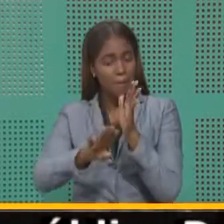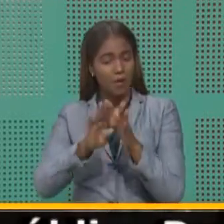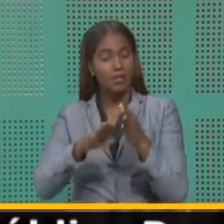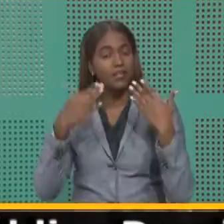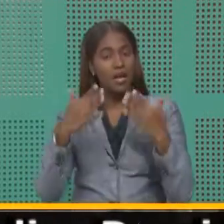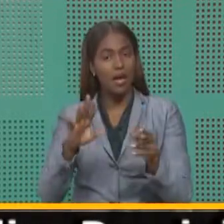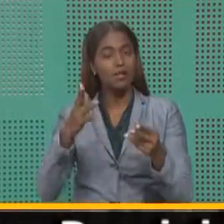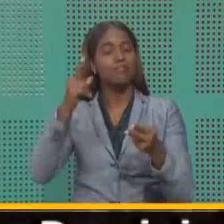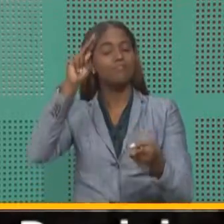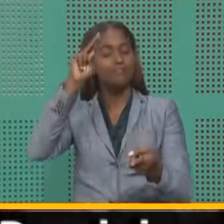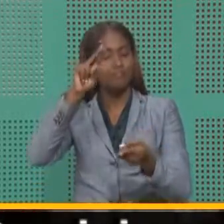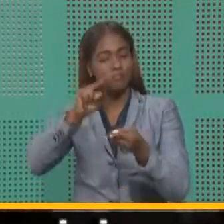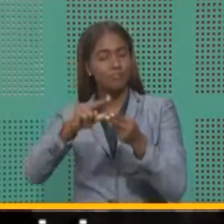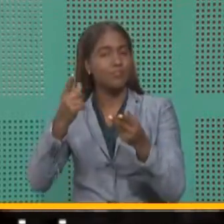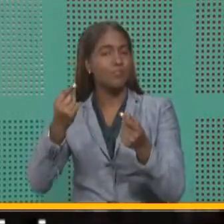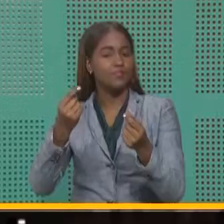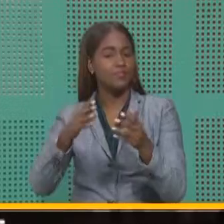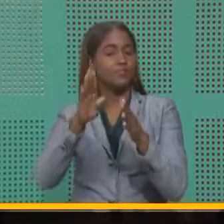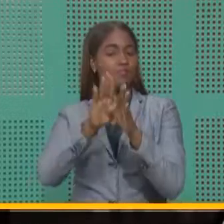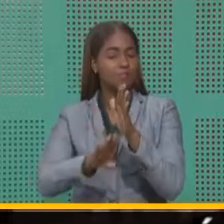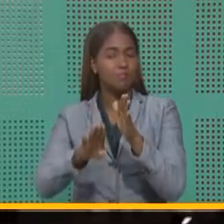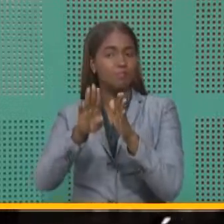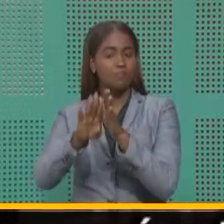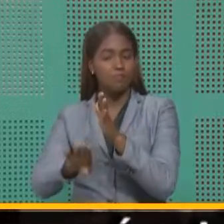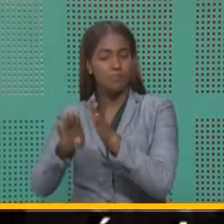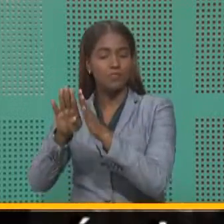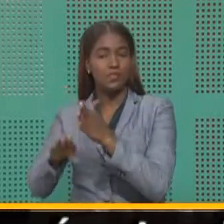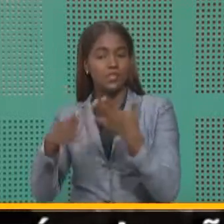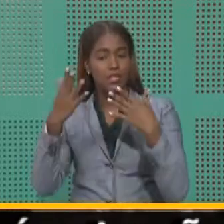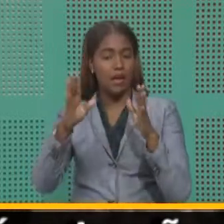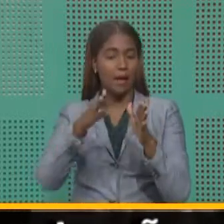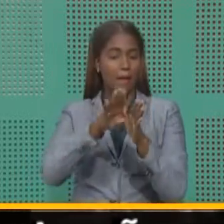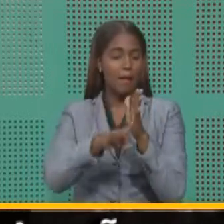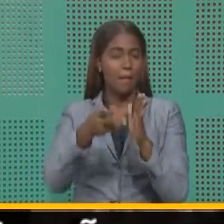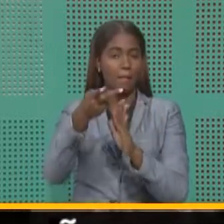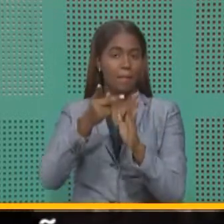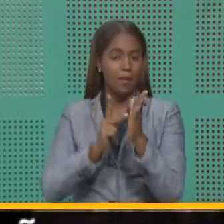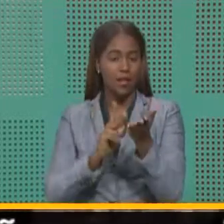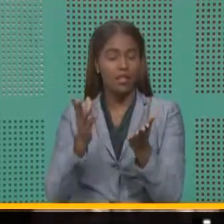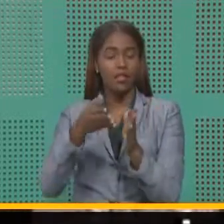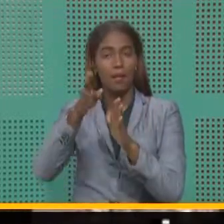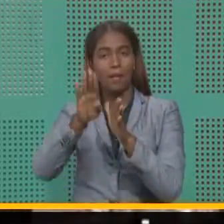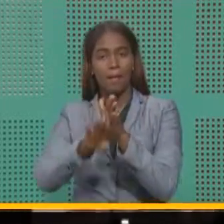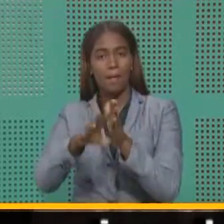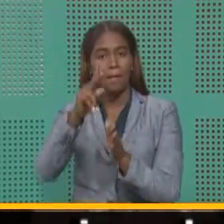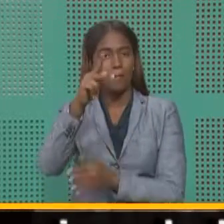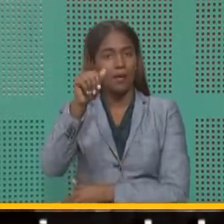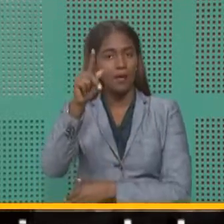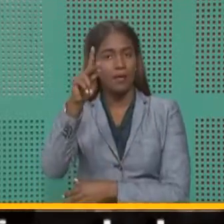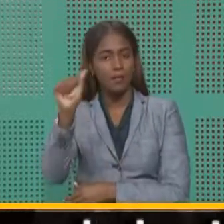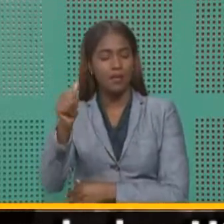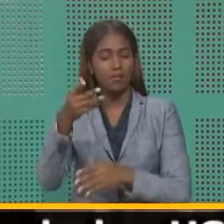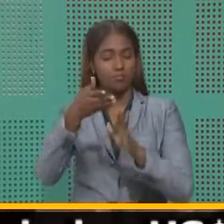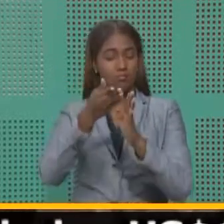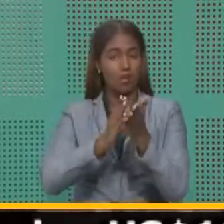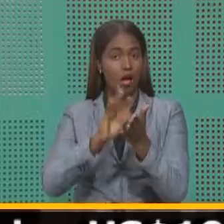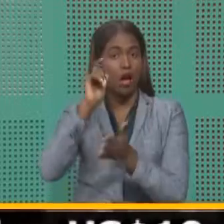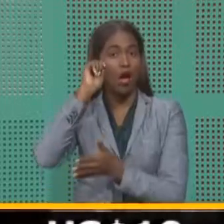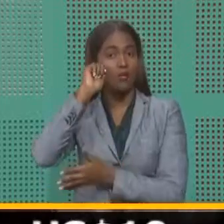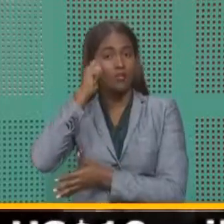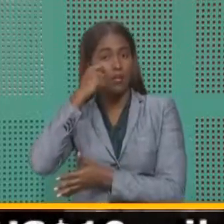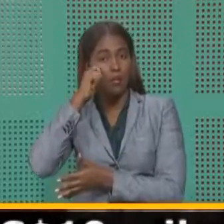han comenzado a bajar ya ha bajado el plato gravado la papa ha bajado la cebolla ha bajado el ajo